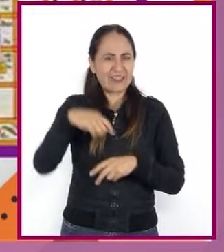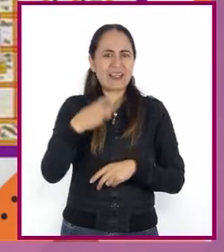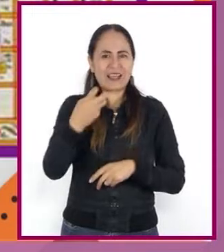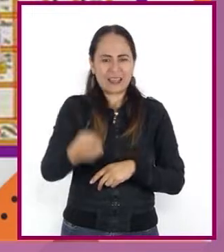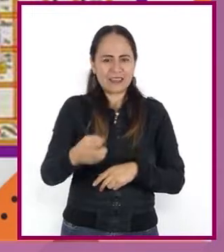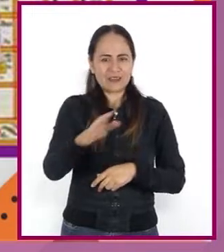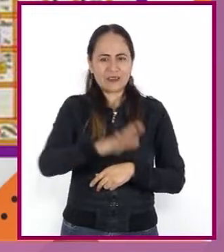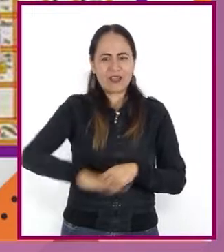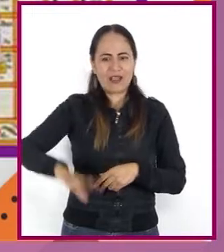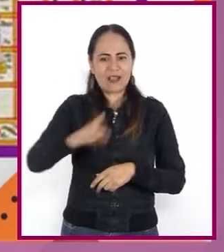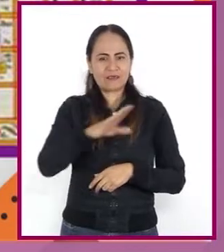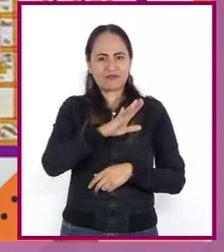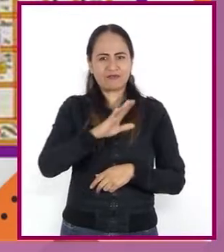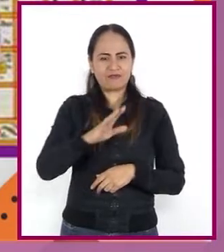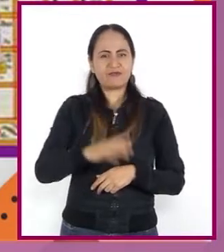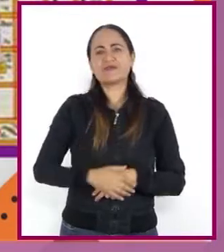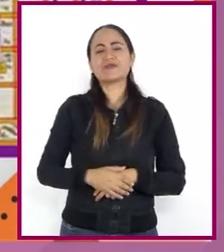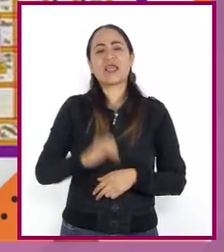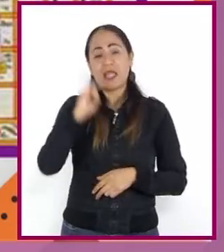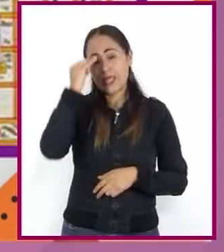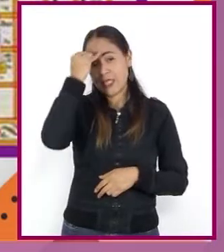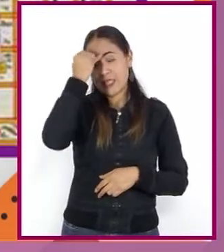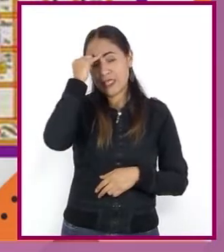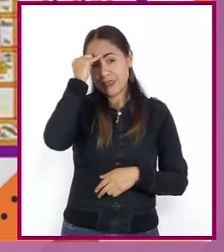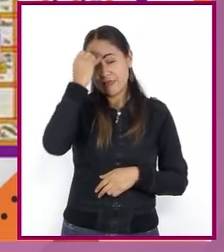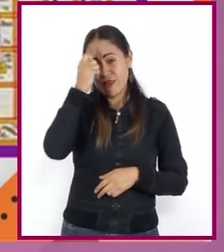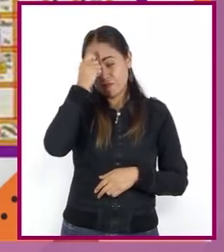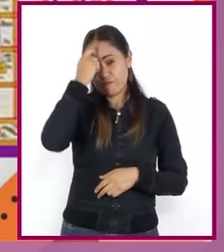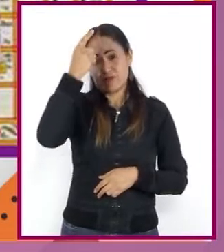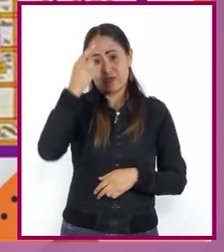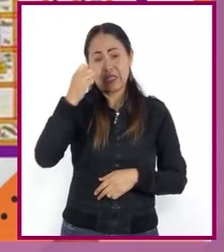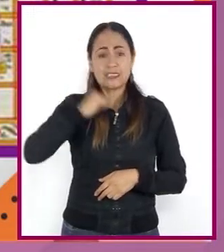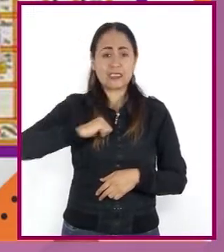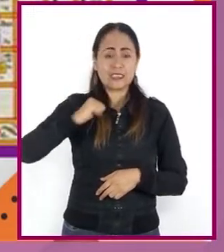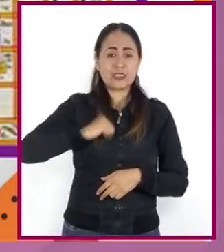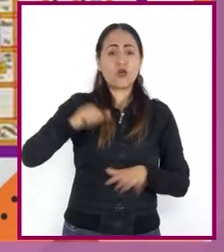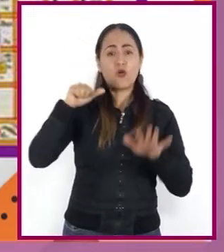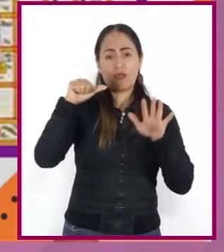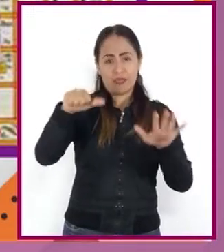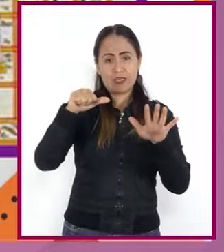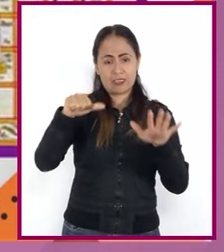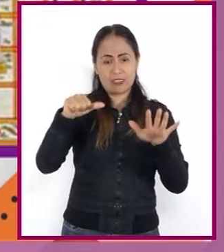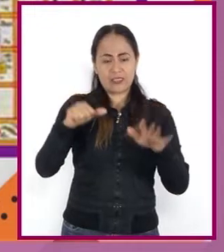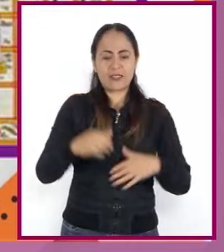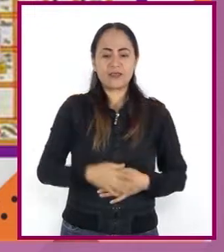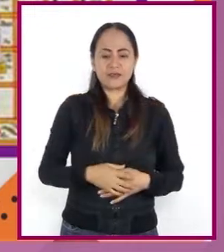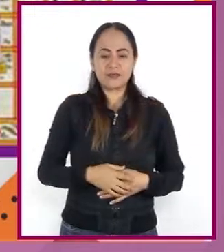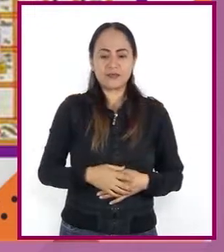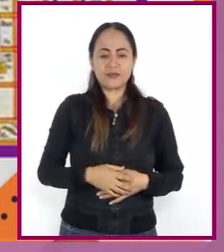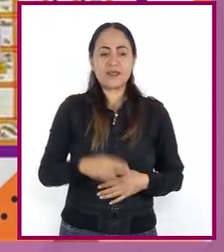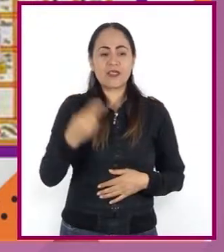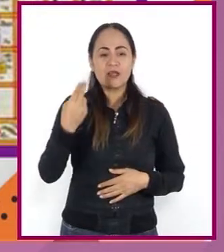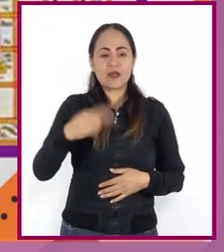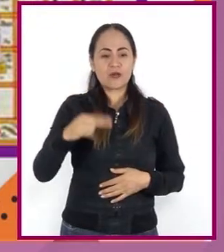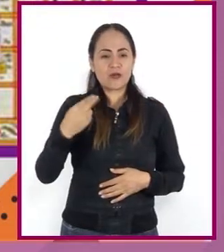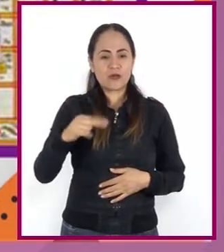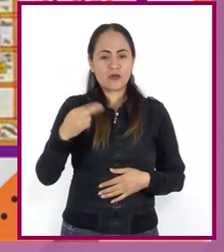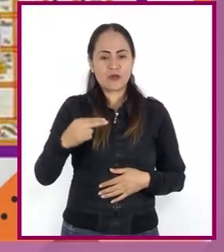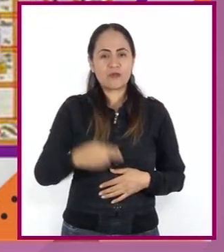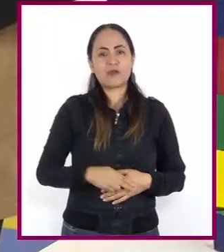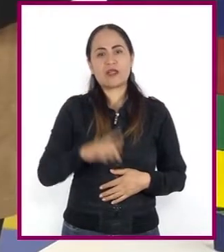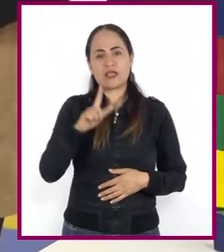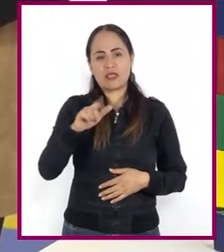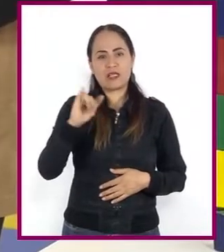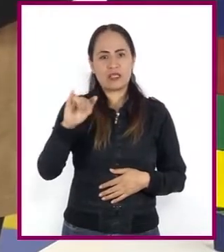occidental de un juego creado en la India en el siglo XVI, que llevaba el nombre de Jean Chopard o